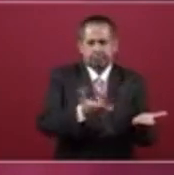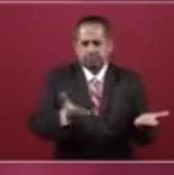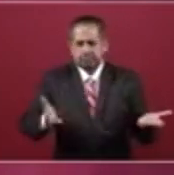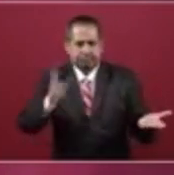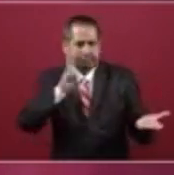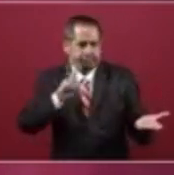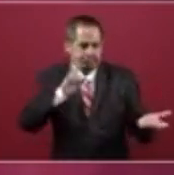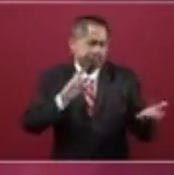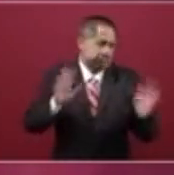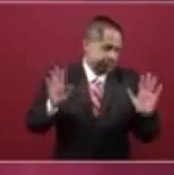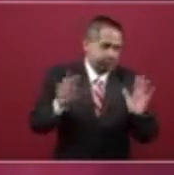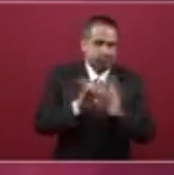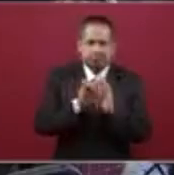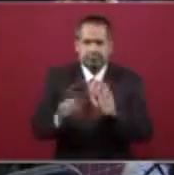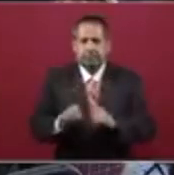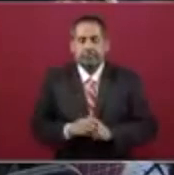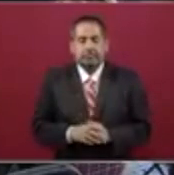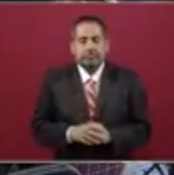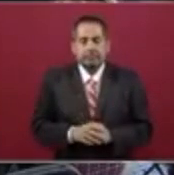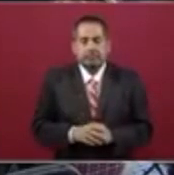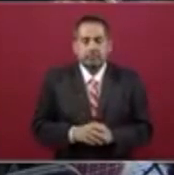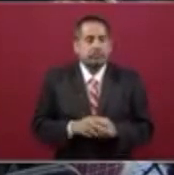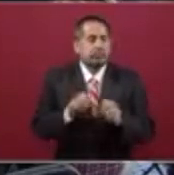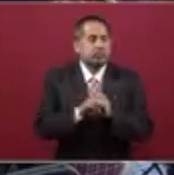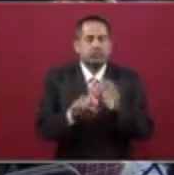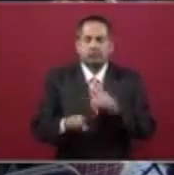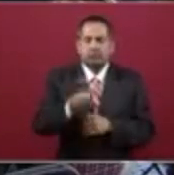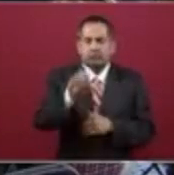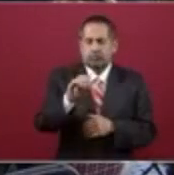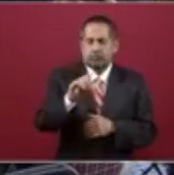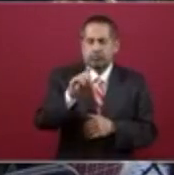ejemplo, el caso de Odebrecht,